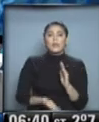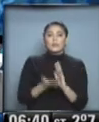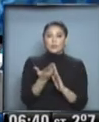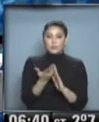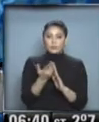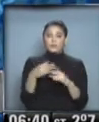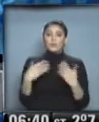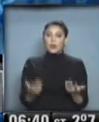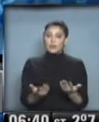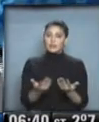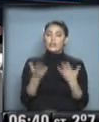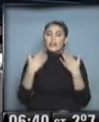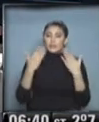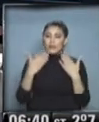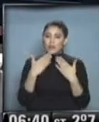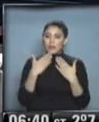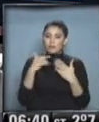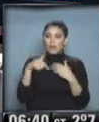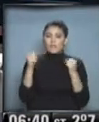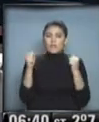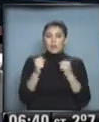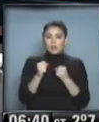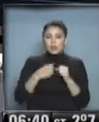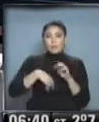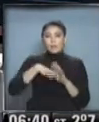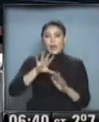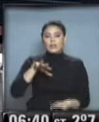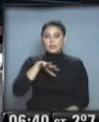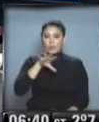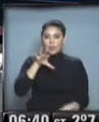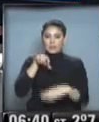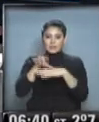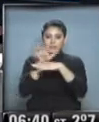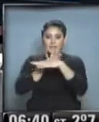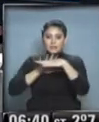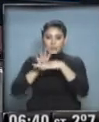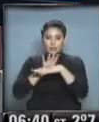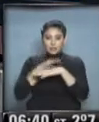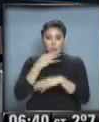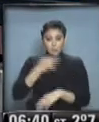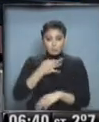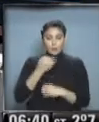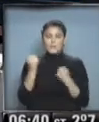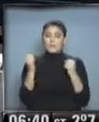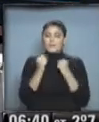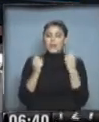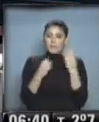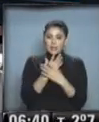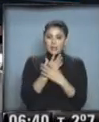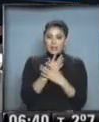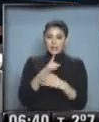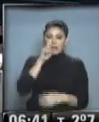por lo tanto están teniendo temperaturas bajo cero, especialmente en la zona centro-oeste. Realmente una fría mañana en todo el